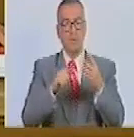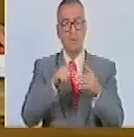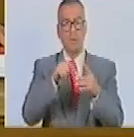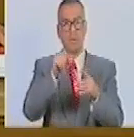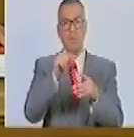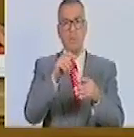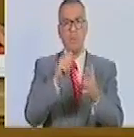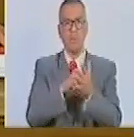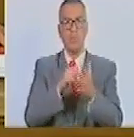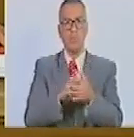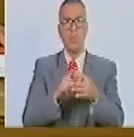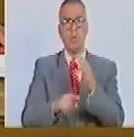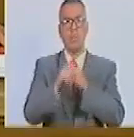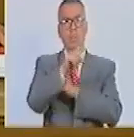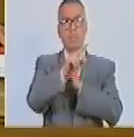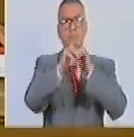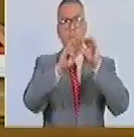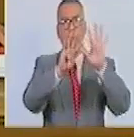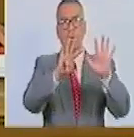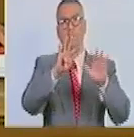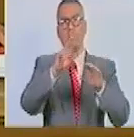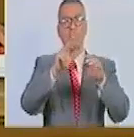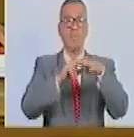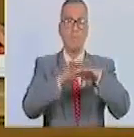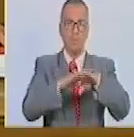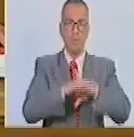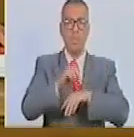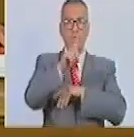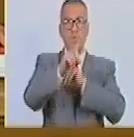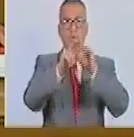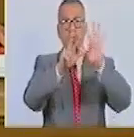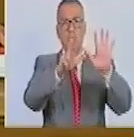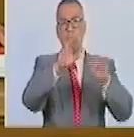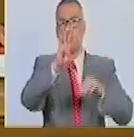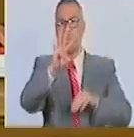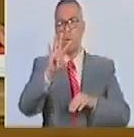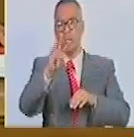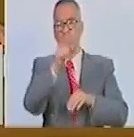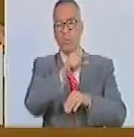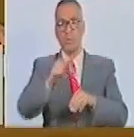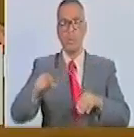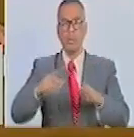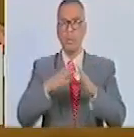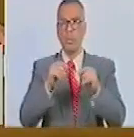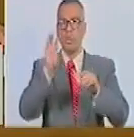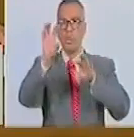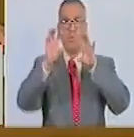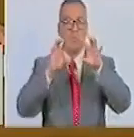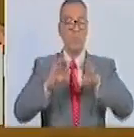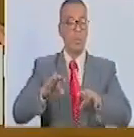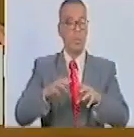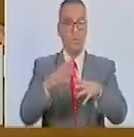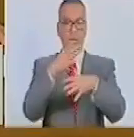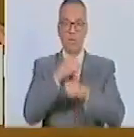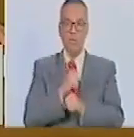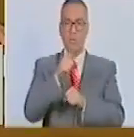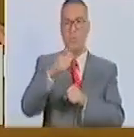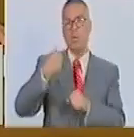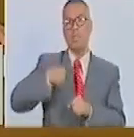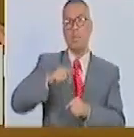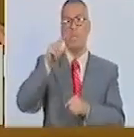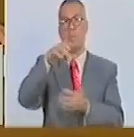destacar de estas 184 postulaciones la confianza de toda una nación a este